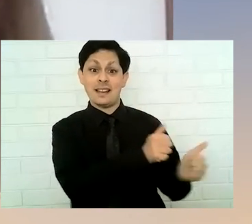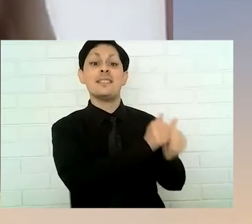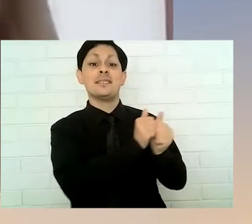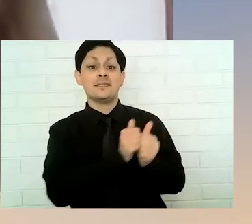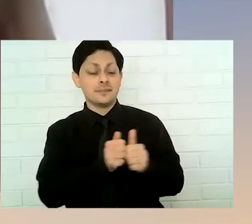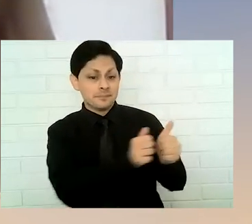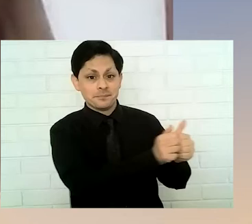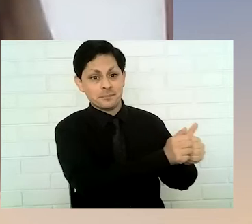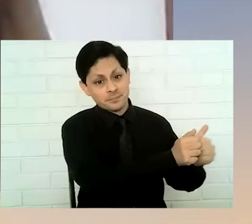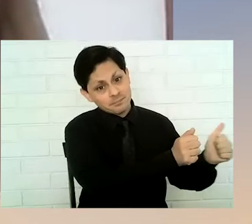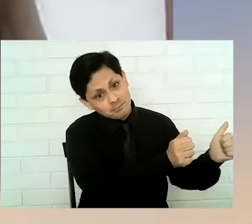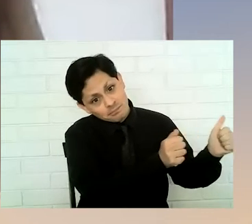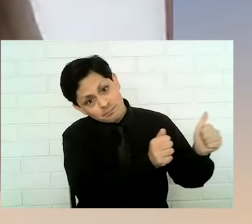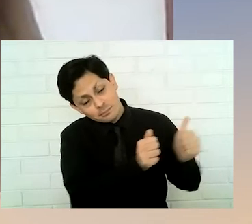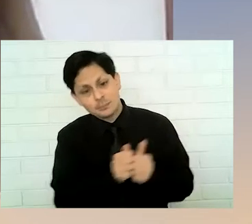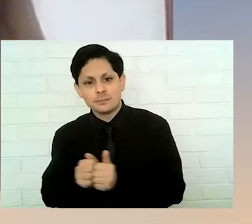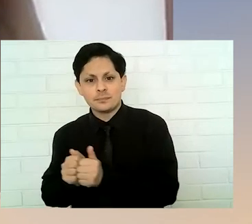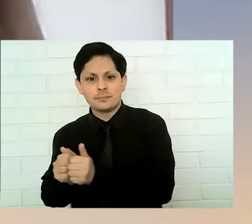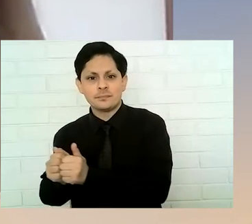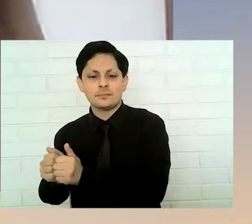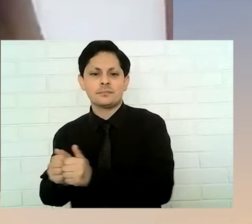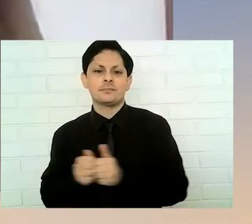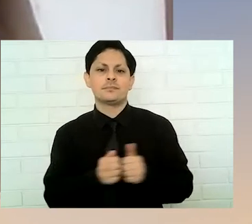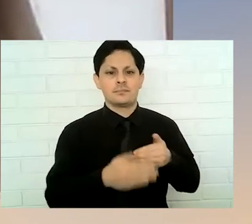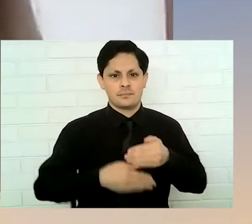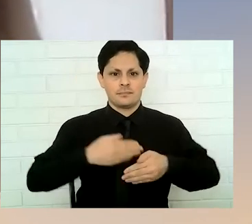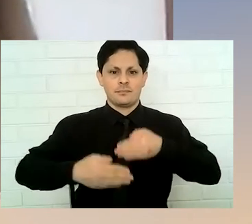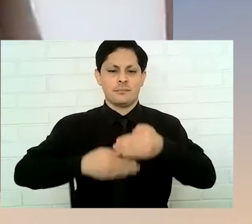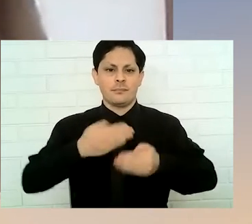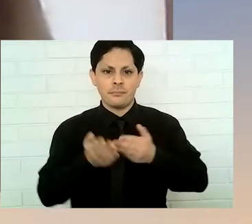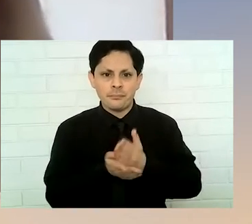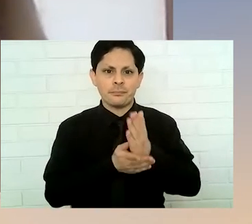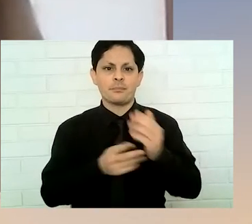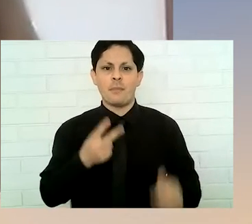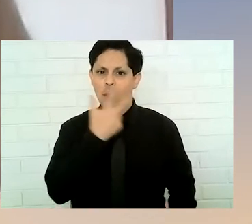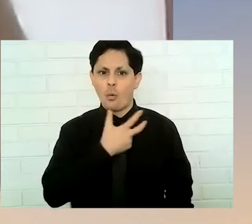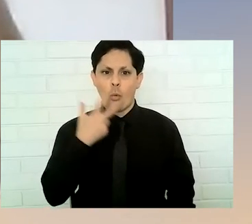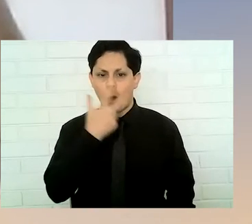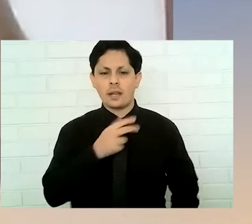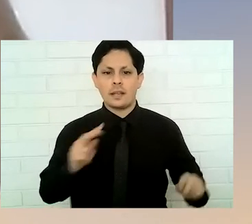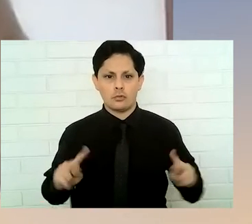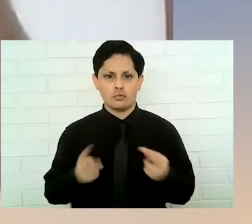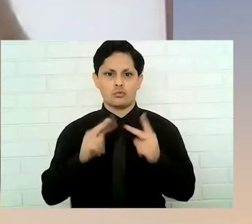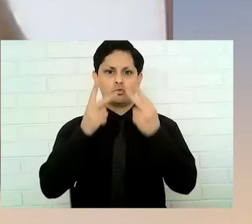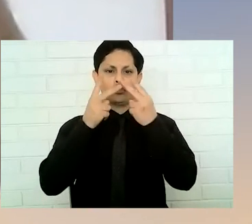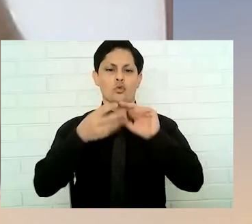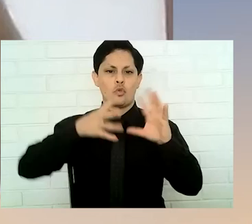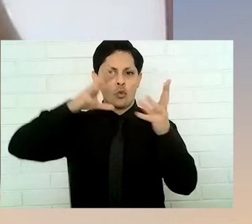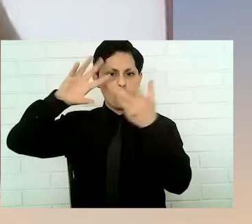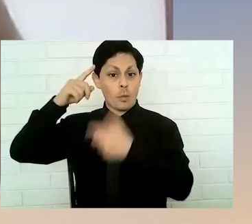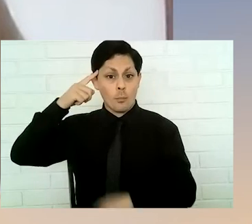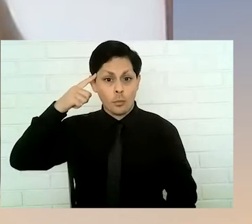el proceso de investigación del surgimiento del lenguaje y la construcción de mundo. Y por lo